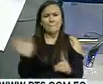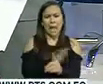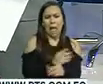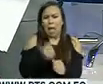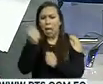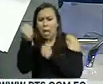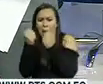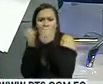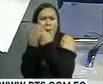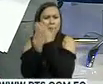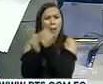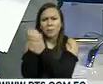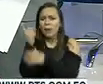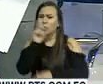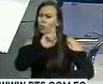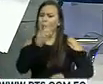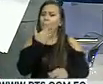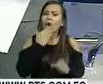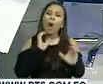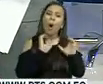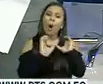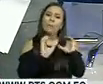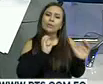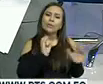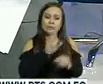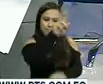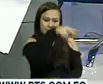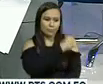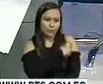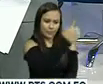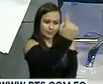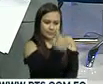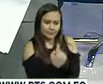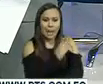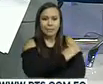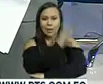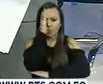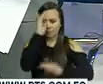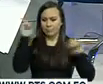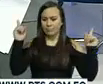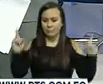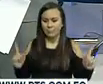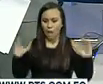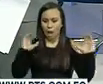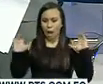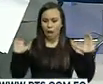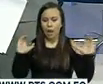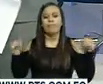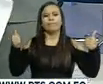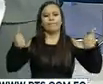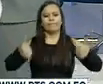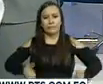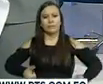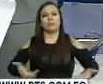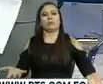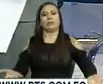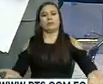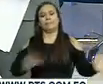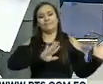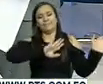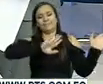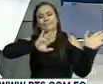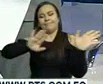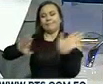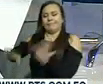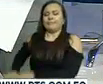no nos conduce a nada bueno el diálogo la comunicación el compañerismo eso es lo que debe primar entre nosotros hoy vamos a seguir en la información